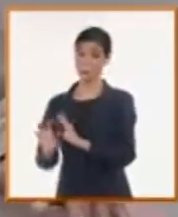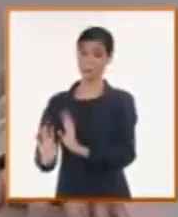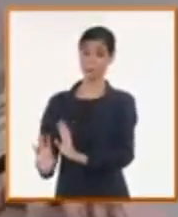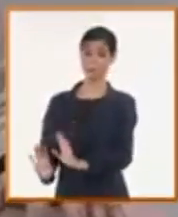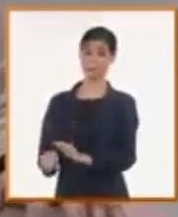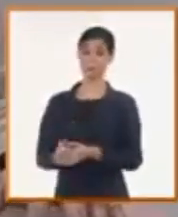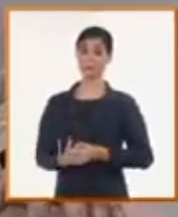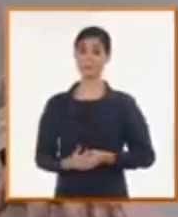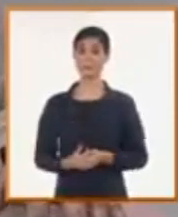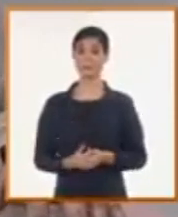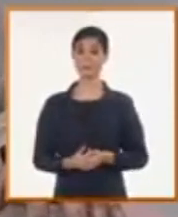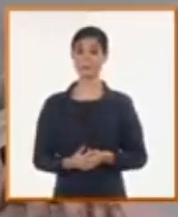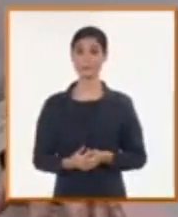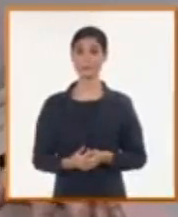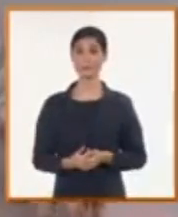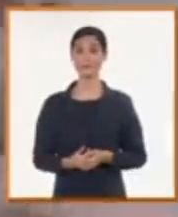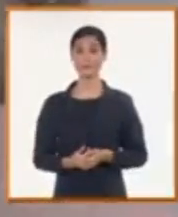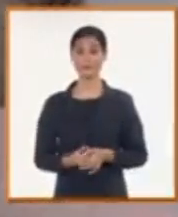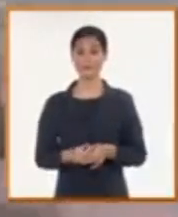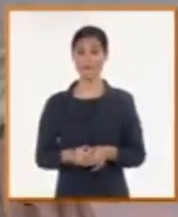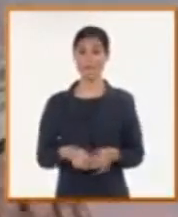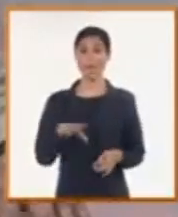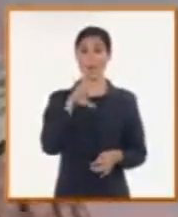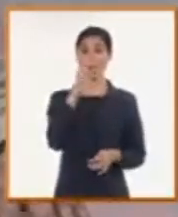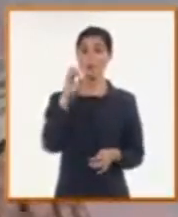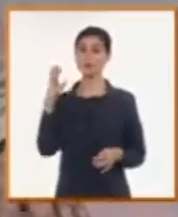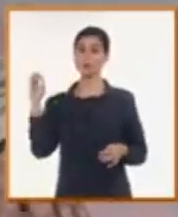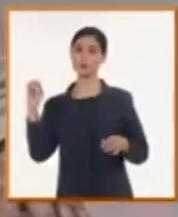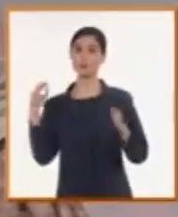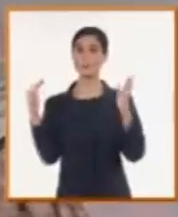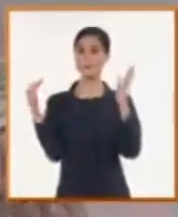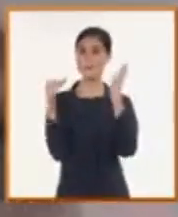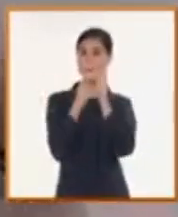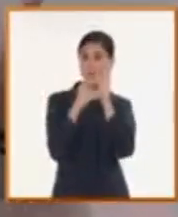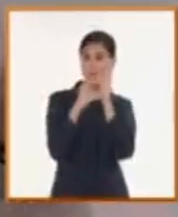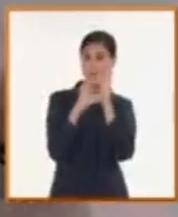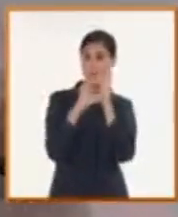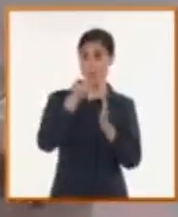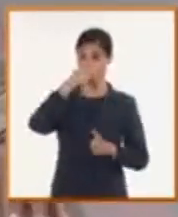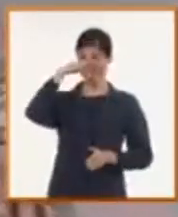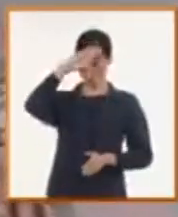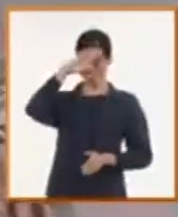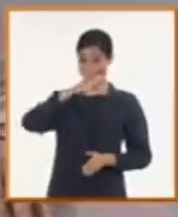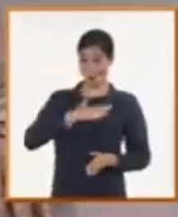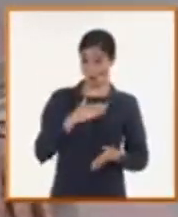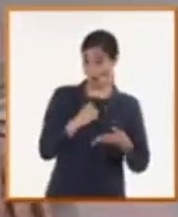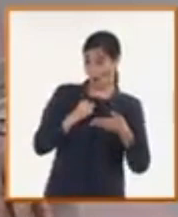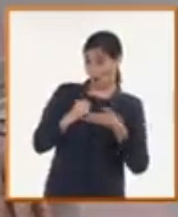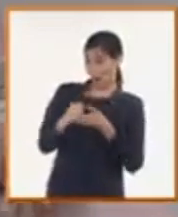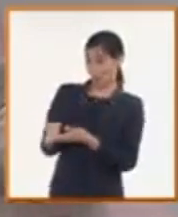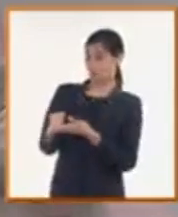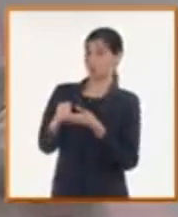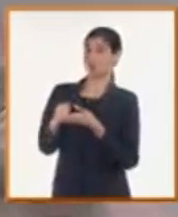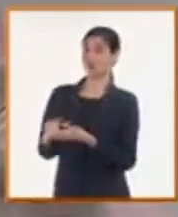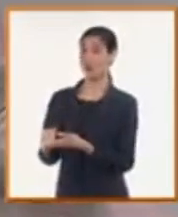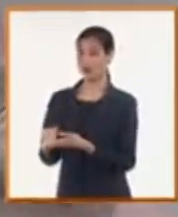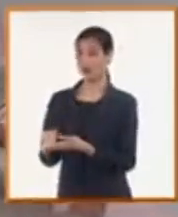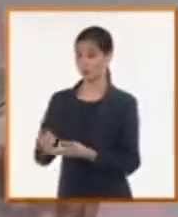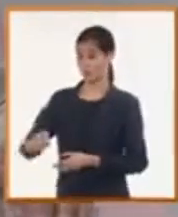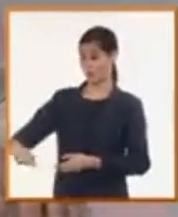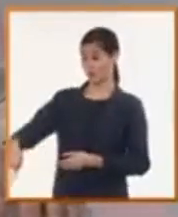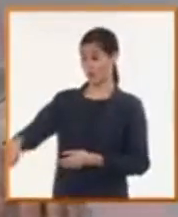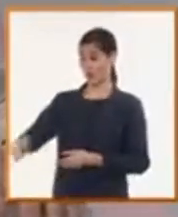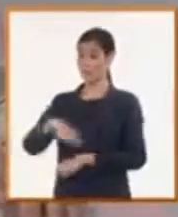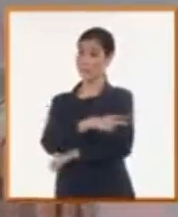para los 400.000 cubanos que tuvieron el privilegio de pasar por allá, por aquel hermoso país, bueno, pues de